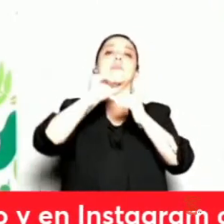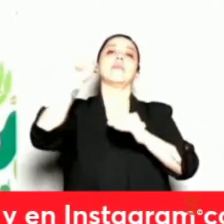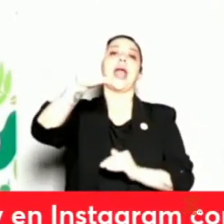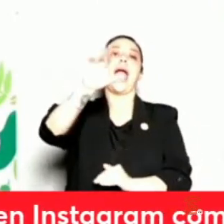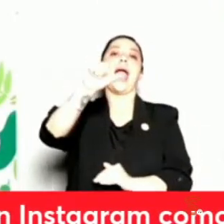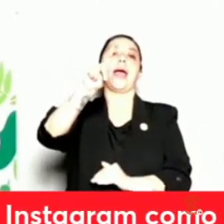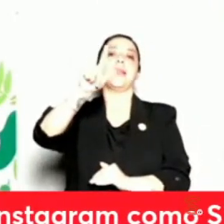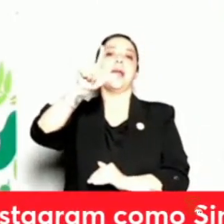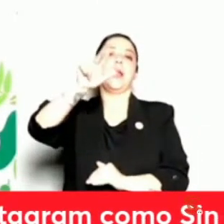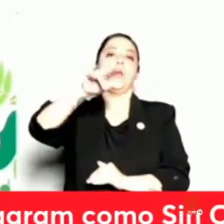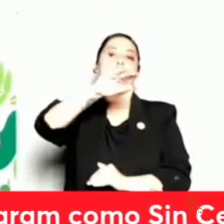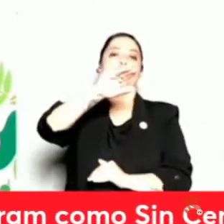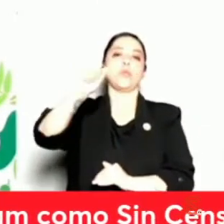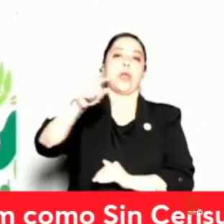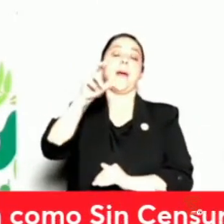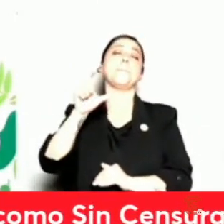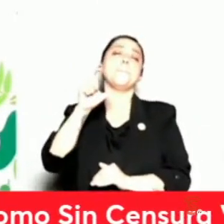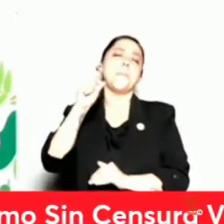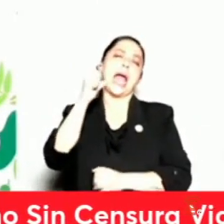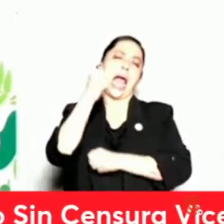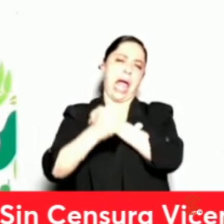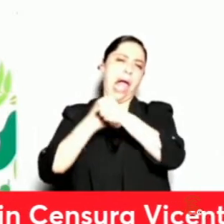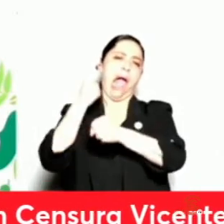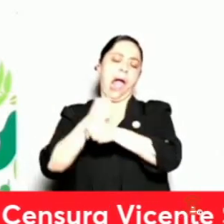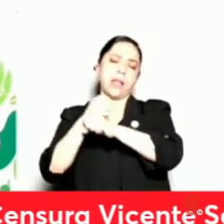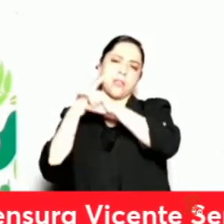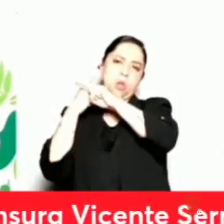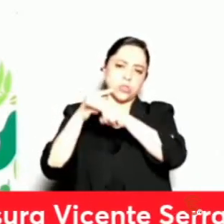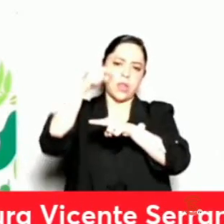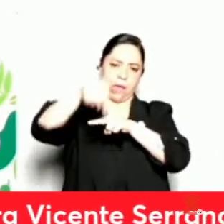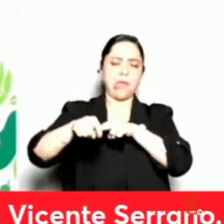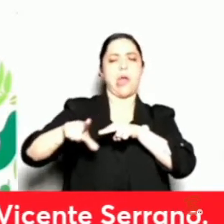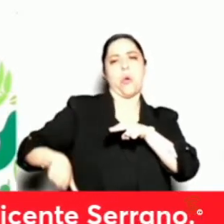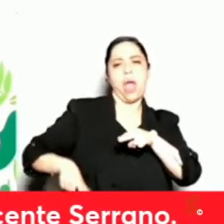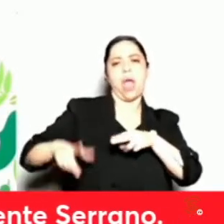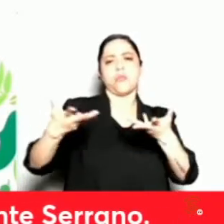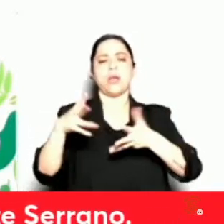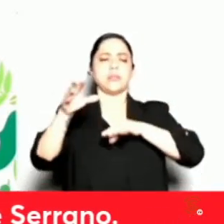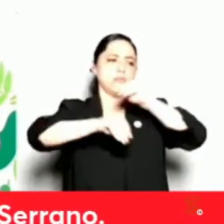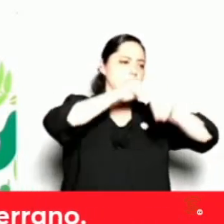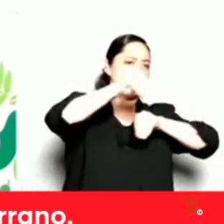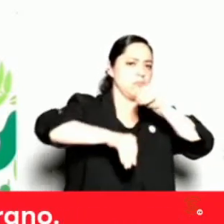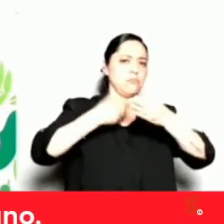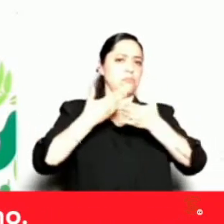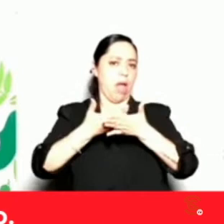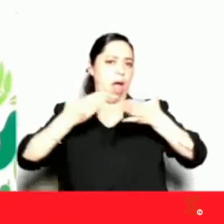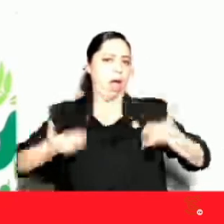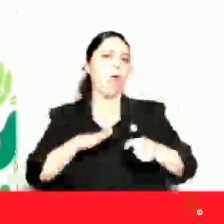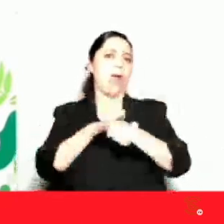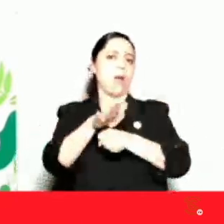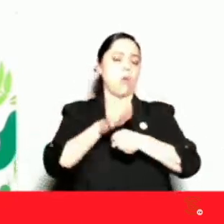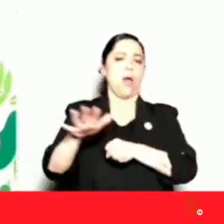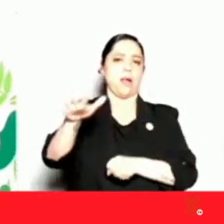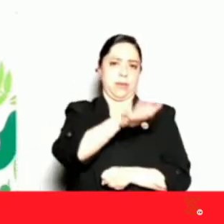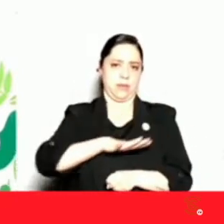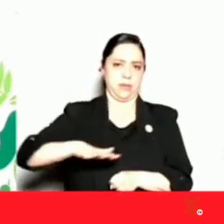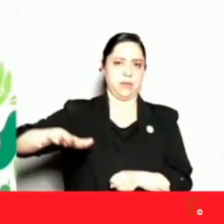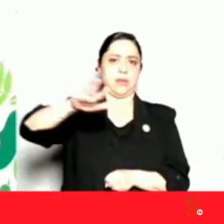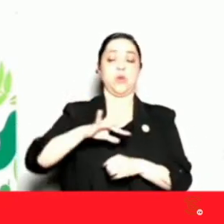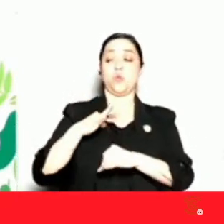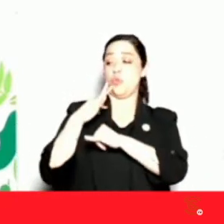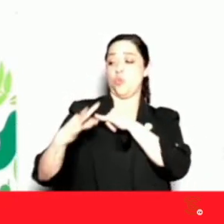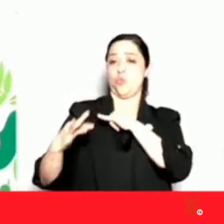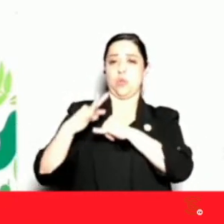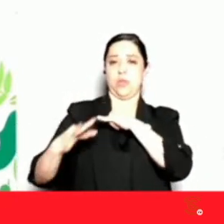Barcelona. Con más de 20 años en el servicio público en experiencia, actualmente es alcalde de Iztapalapa. En la última medición